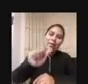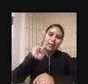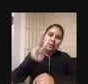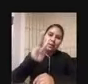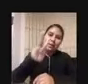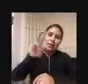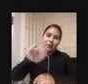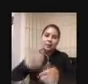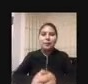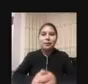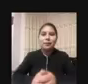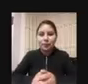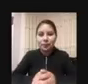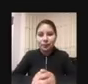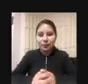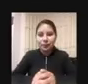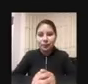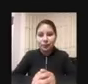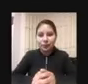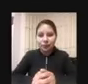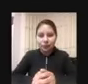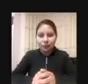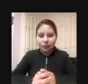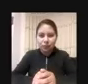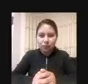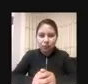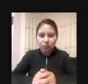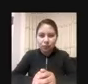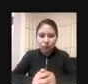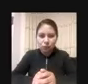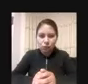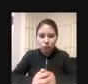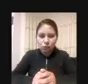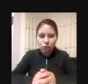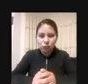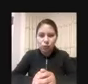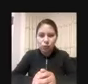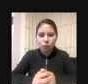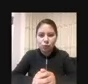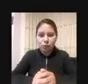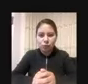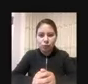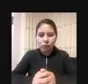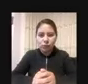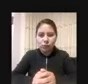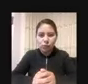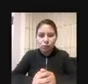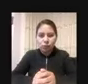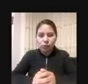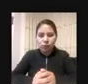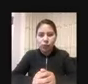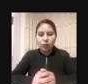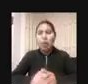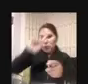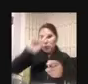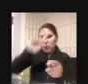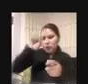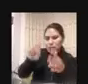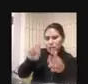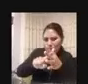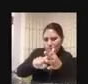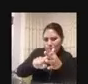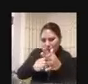Aquí decimos, ¿no?, que el proceso de enseñanza-aprendizaje en niños con síndrome de Down. En los primeros años de educación,